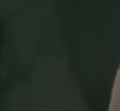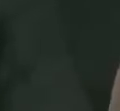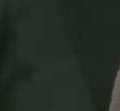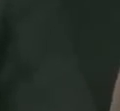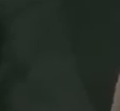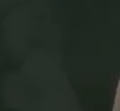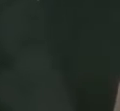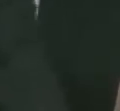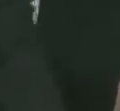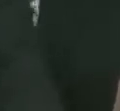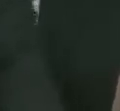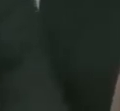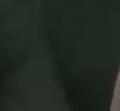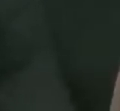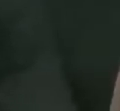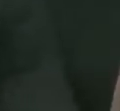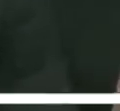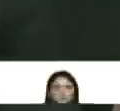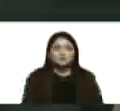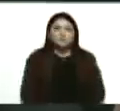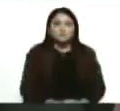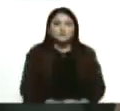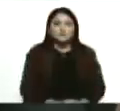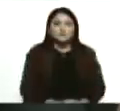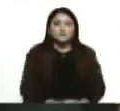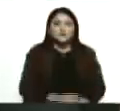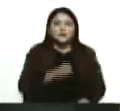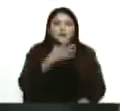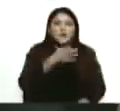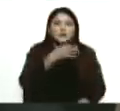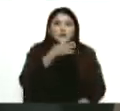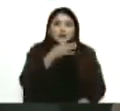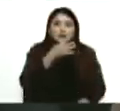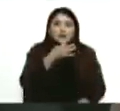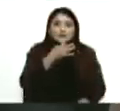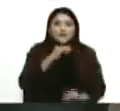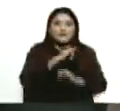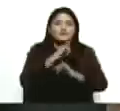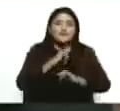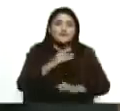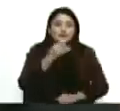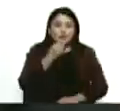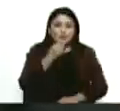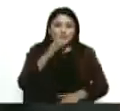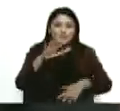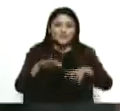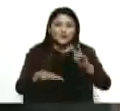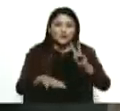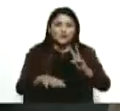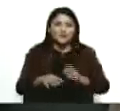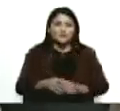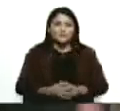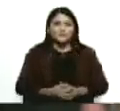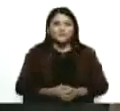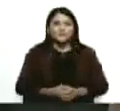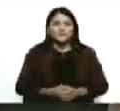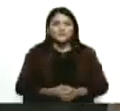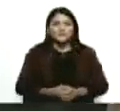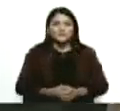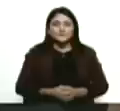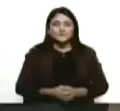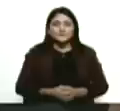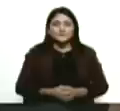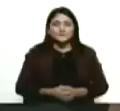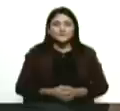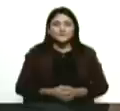Muy buenas tardes a todas y a todos y un feliz almuerzo para nuestras queridas